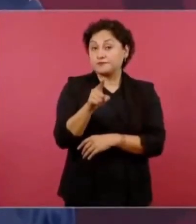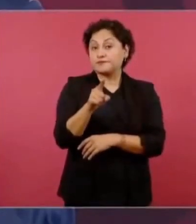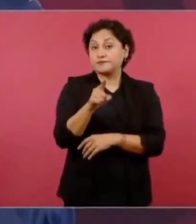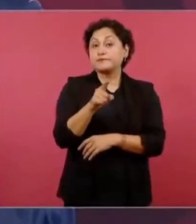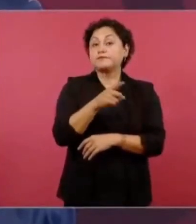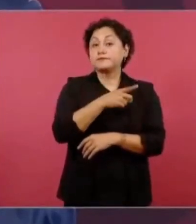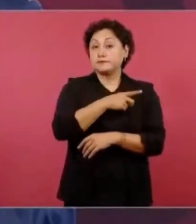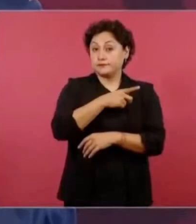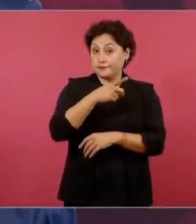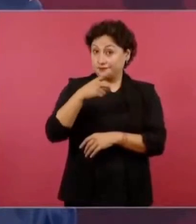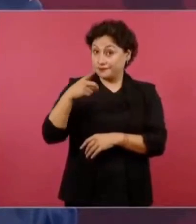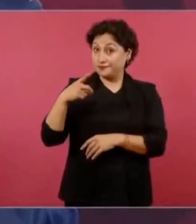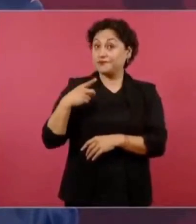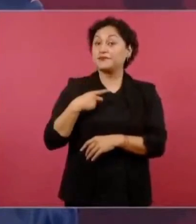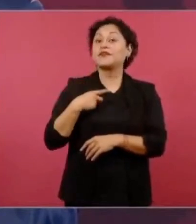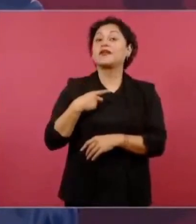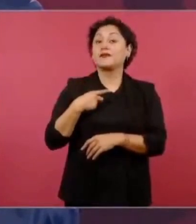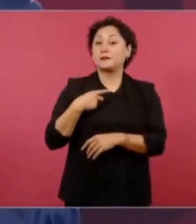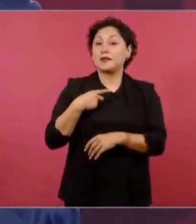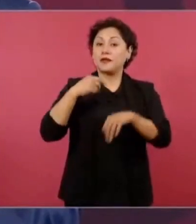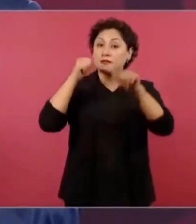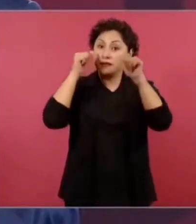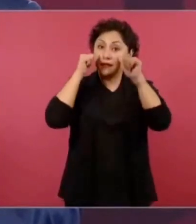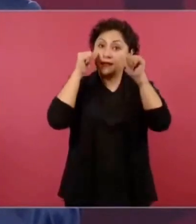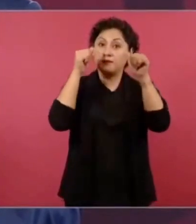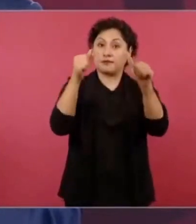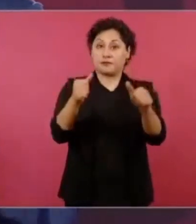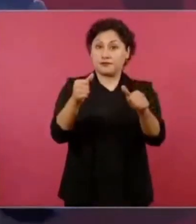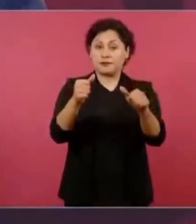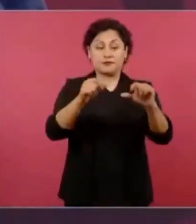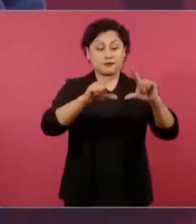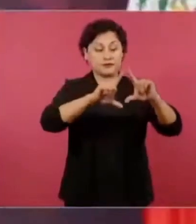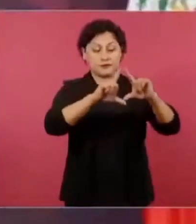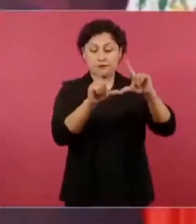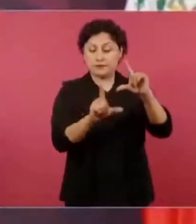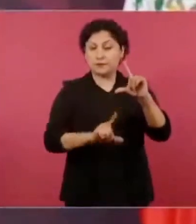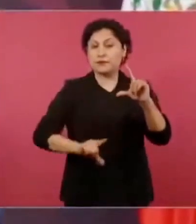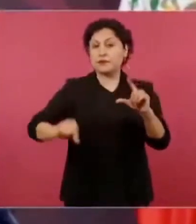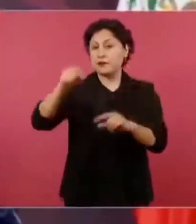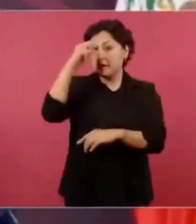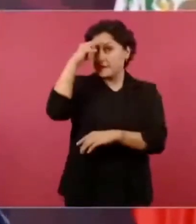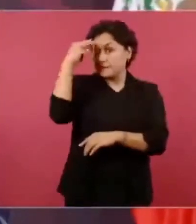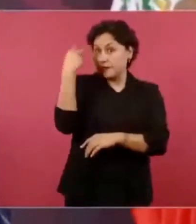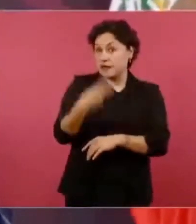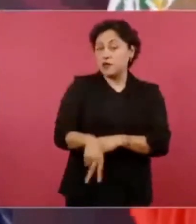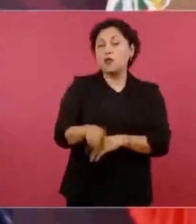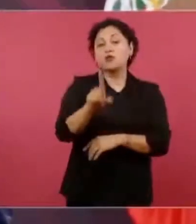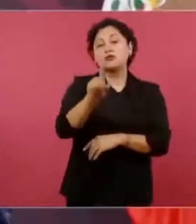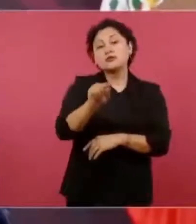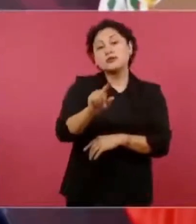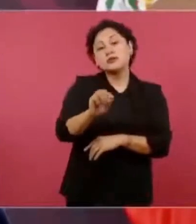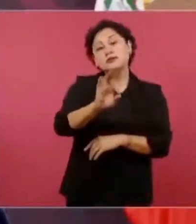el que el 70% del agua de México se tiene en el sureste.